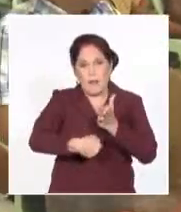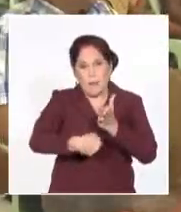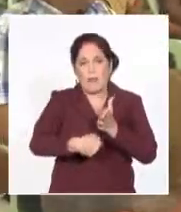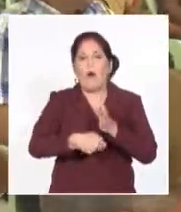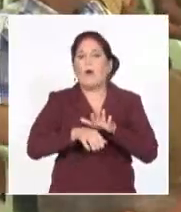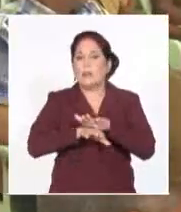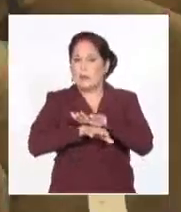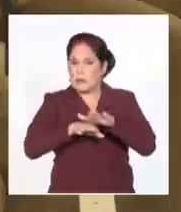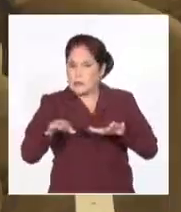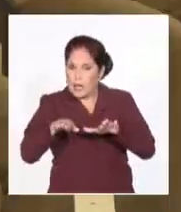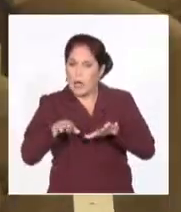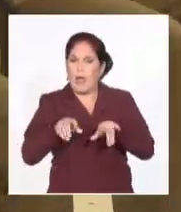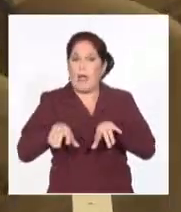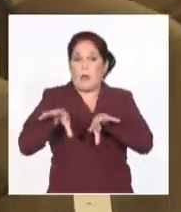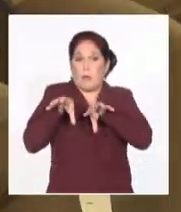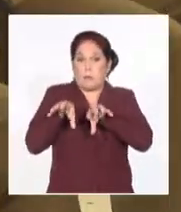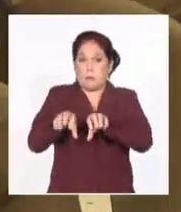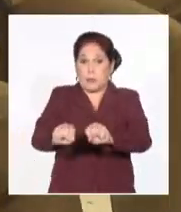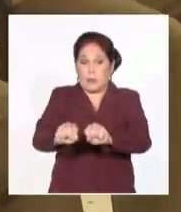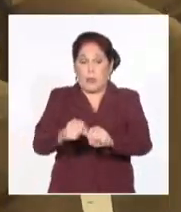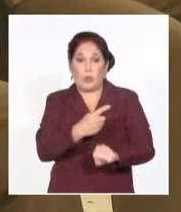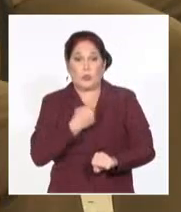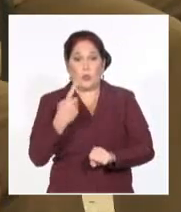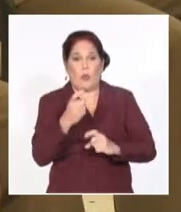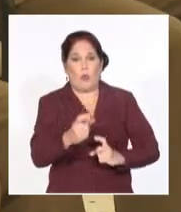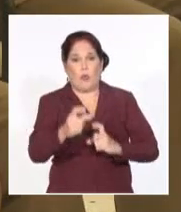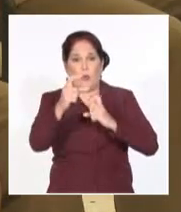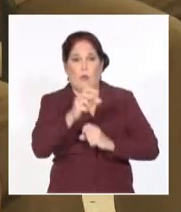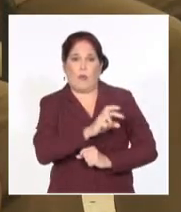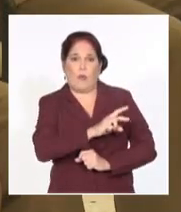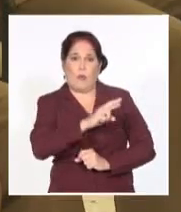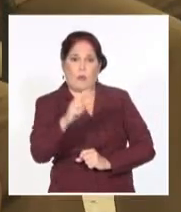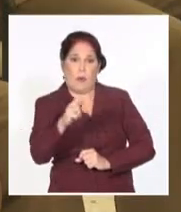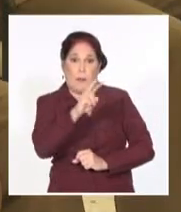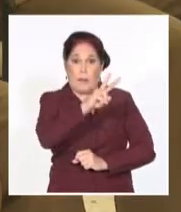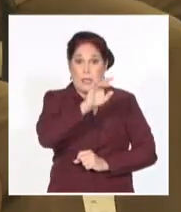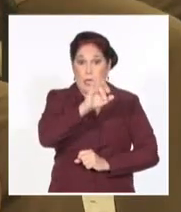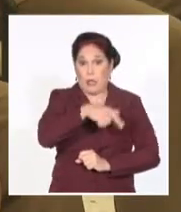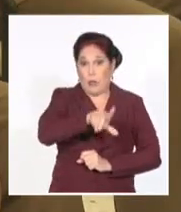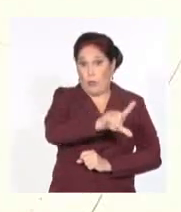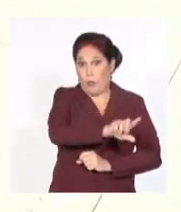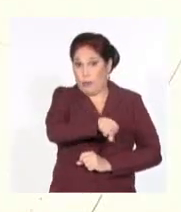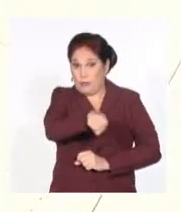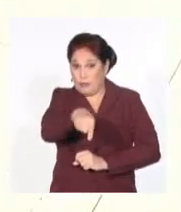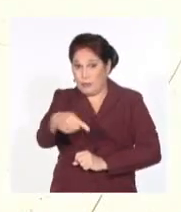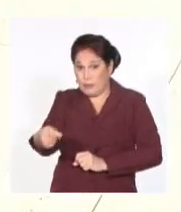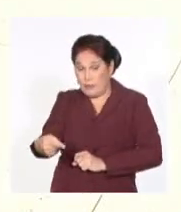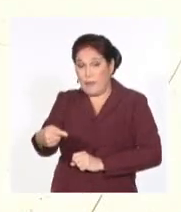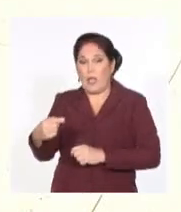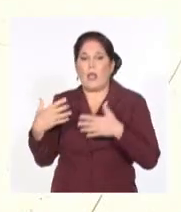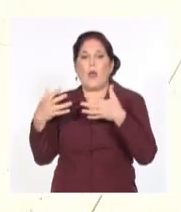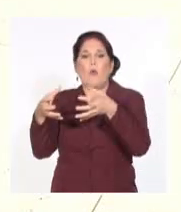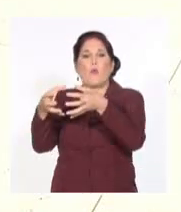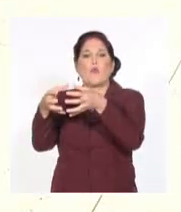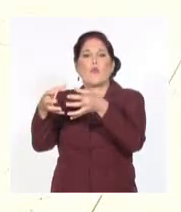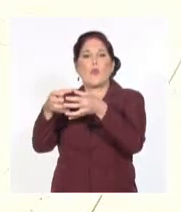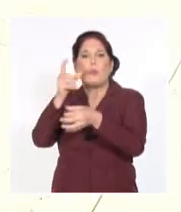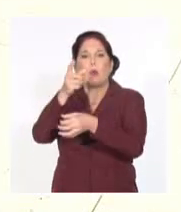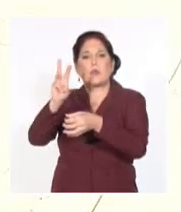Pedrero, que constituyó una alianza trascendental entre el Movimiento 26 de Julio y el Directorio Revolucionario 13 de